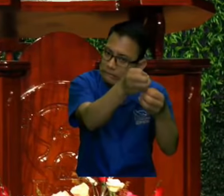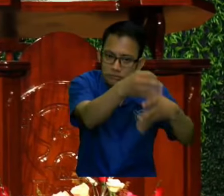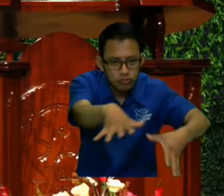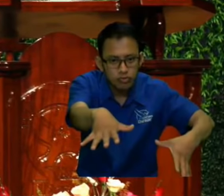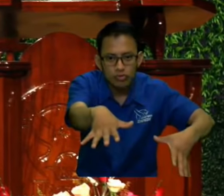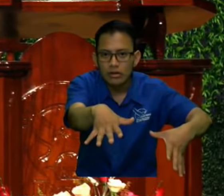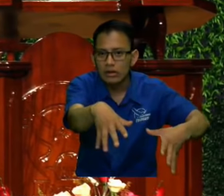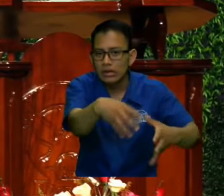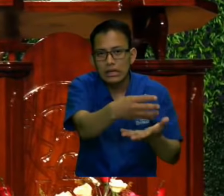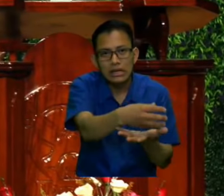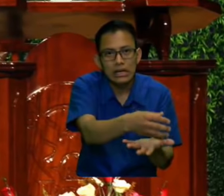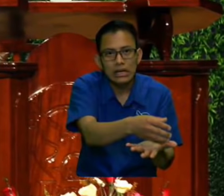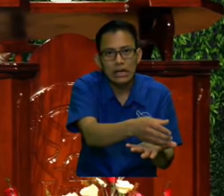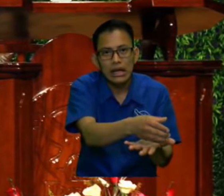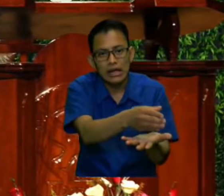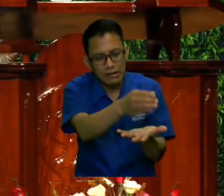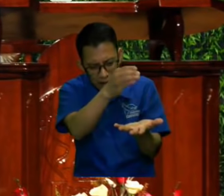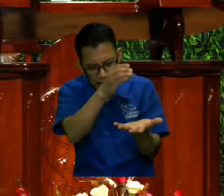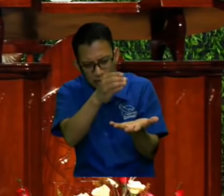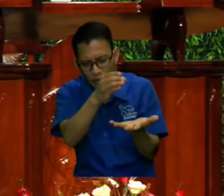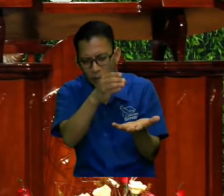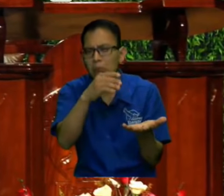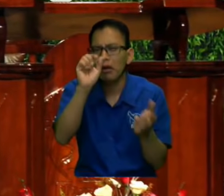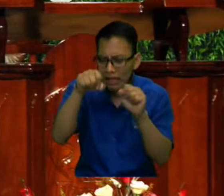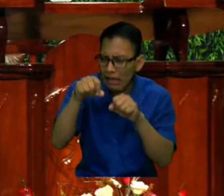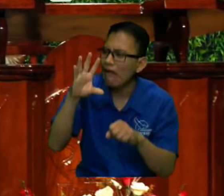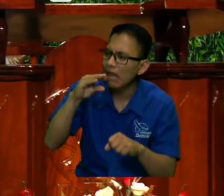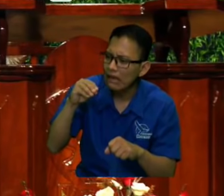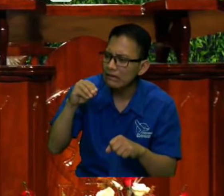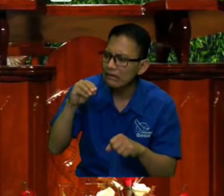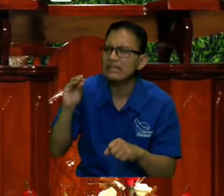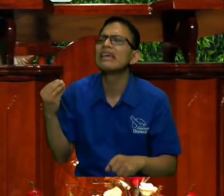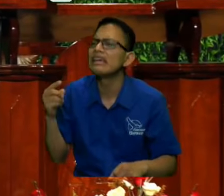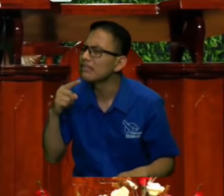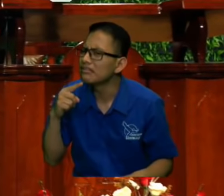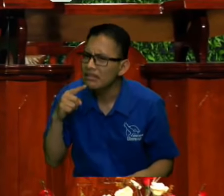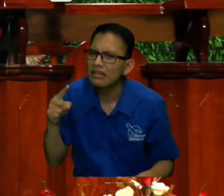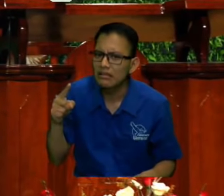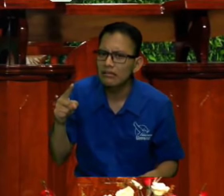Si el vaso hubiera podido hablar y si sintiera, ¿qué hubiera dicho?